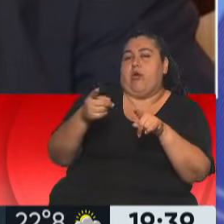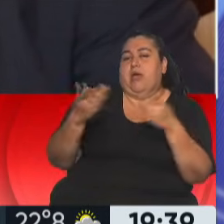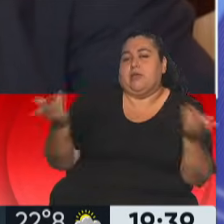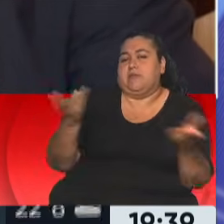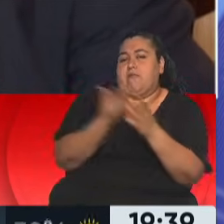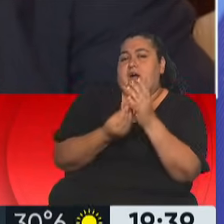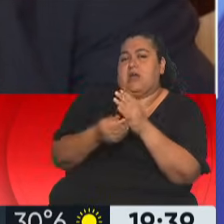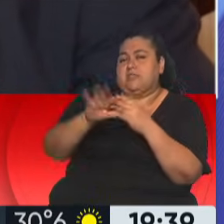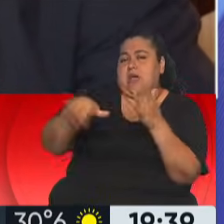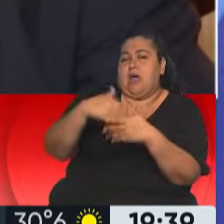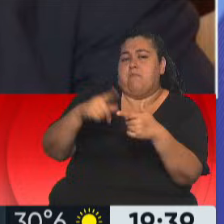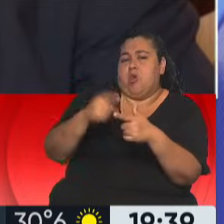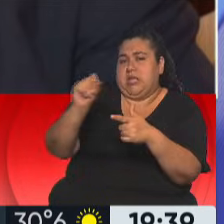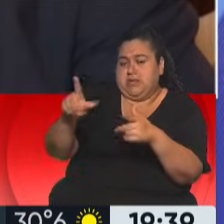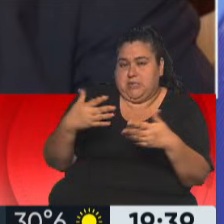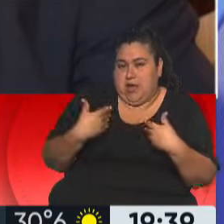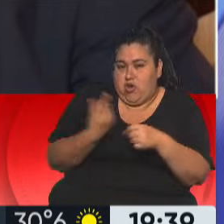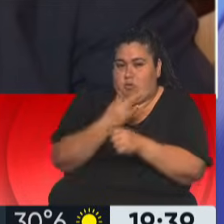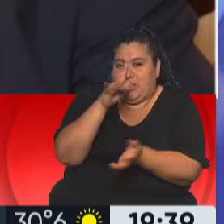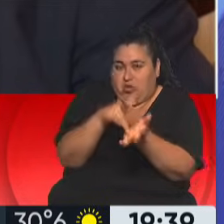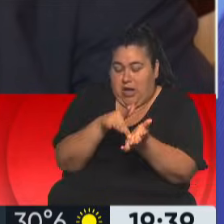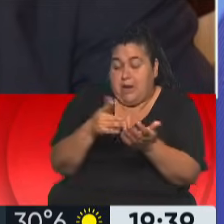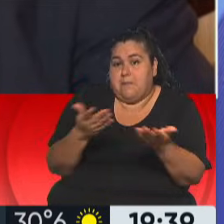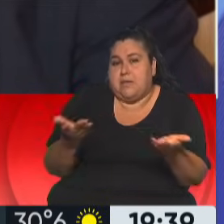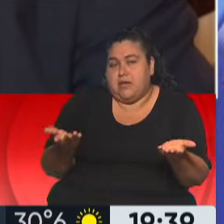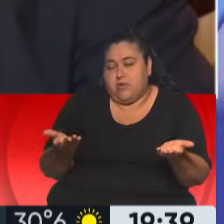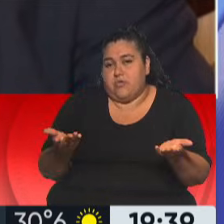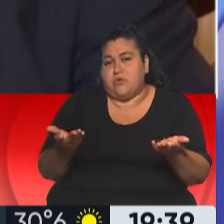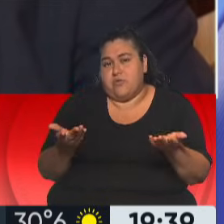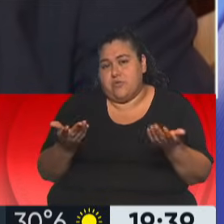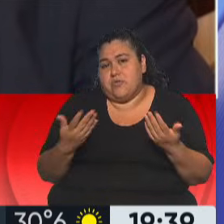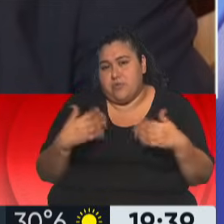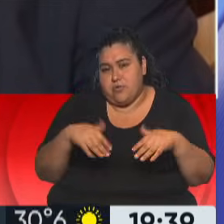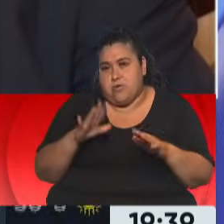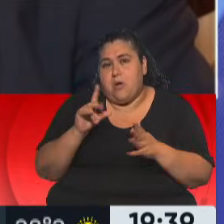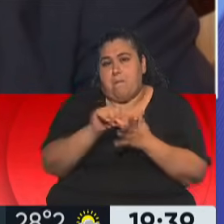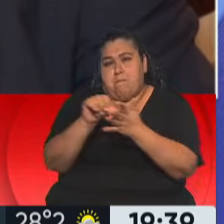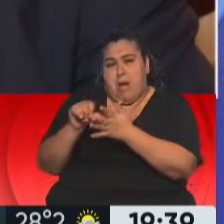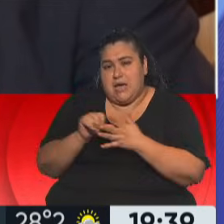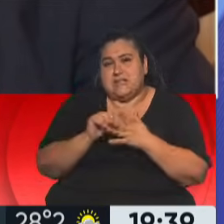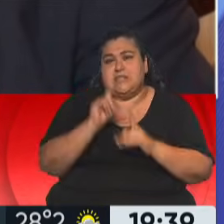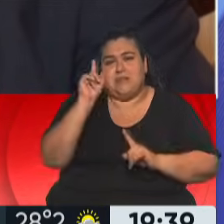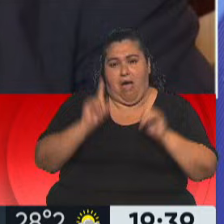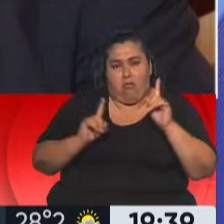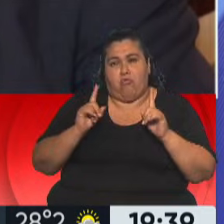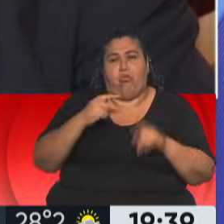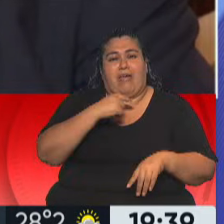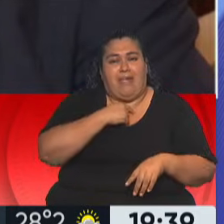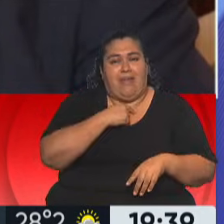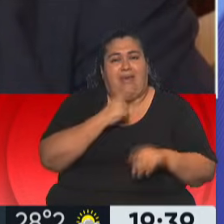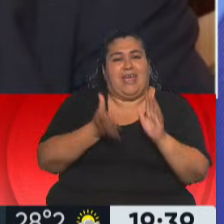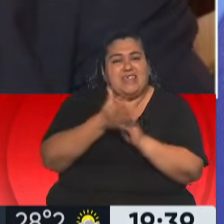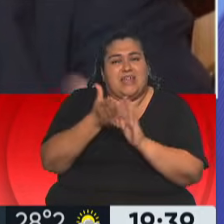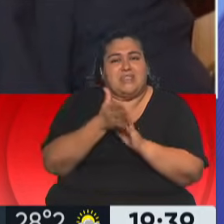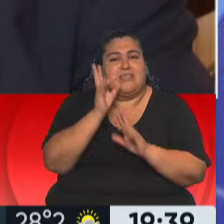Estoy de acuerdo en que algunos países, no sé si todos, pero muchos países podrían jugar un rol más activo en intentar que Venezuela